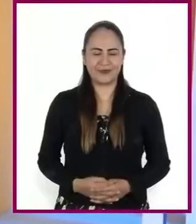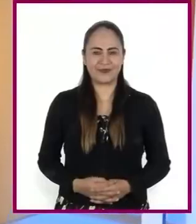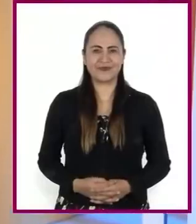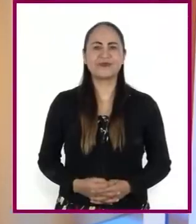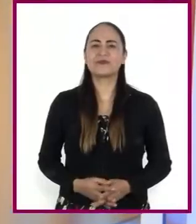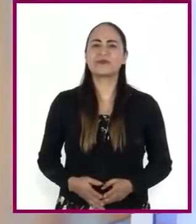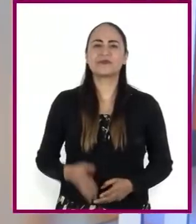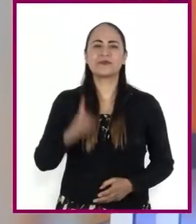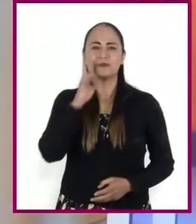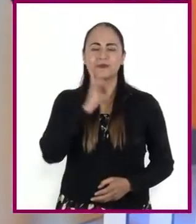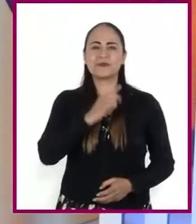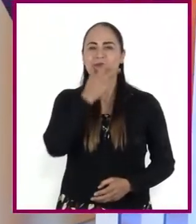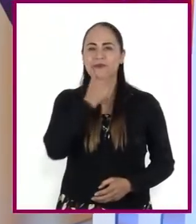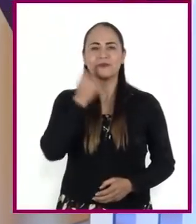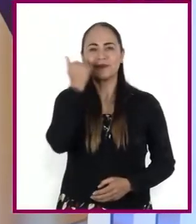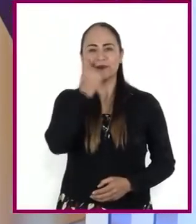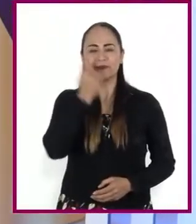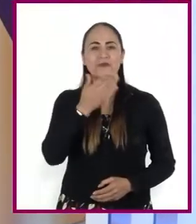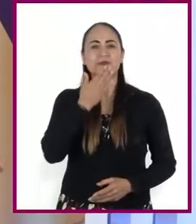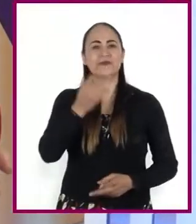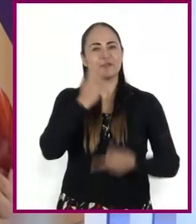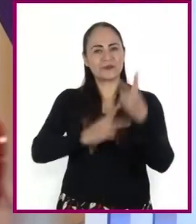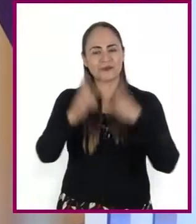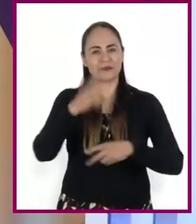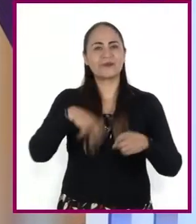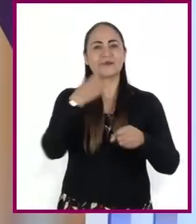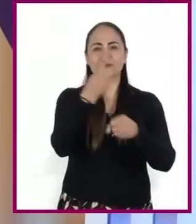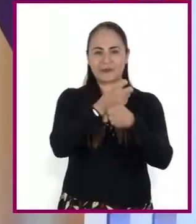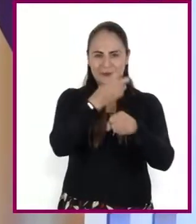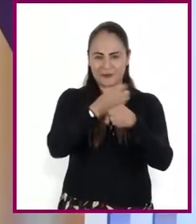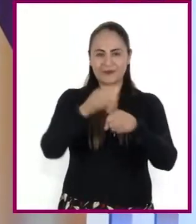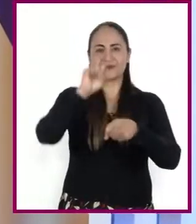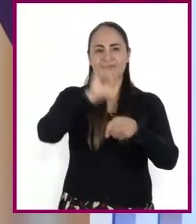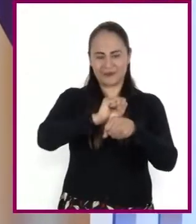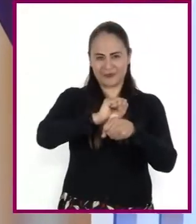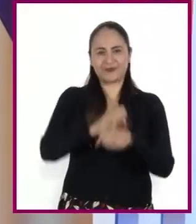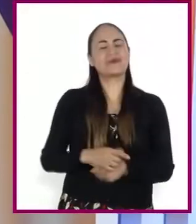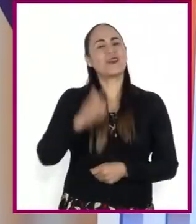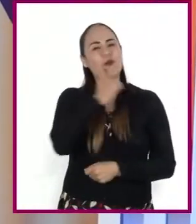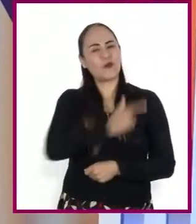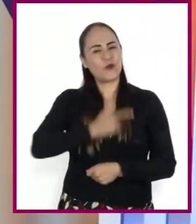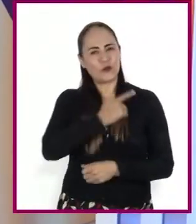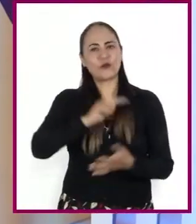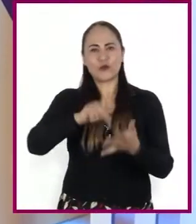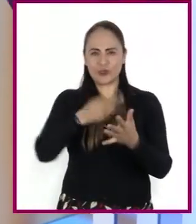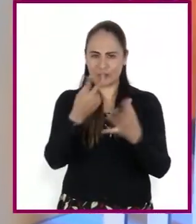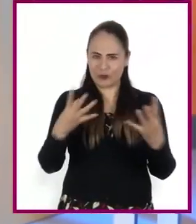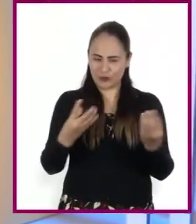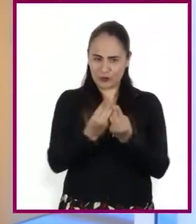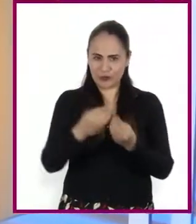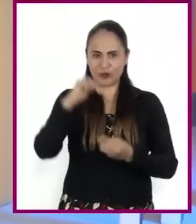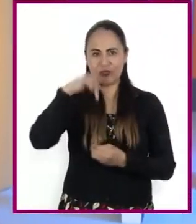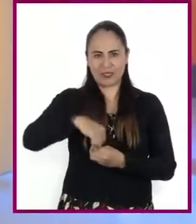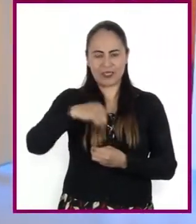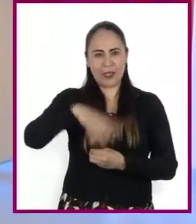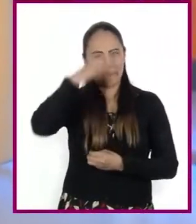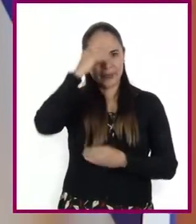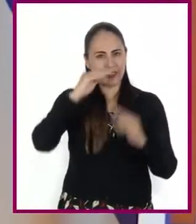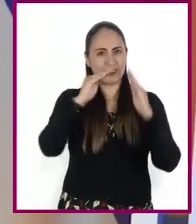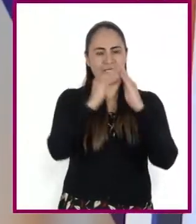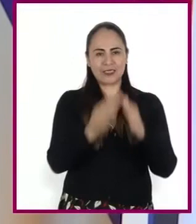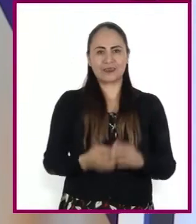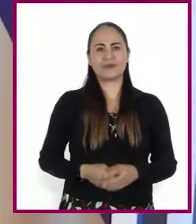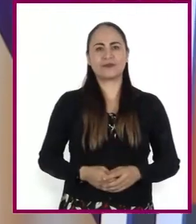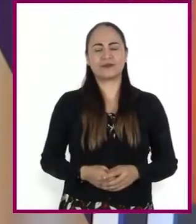Sean bienvenidas y bienvenidos estudiantes de segundo grado de secundaria. Es un placer estar aquí con ustedes en una sesión más de Aprende en